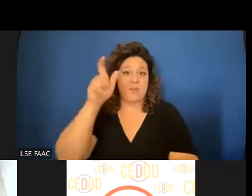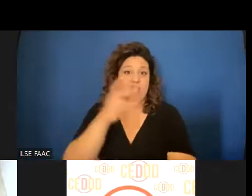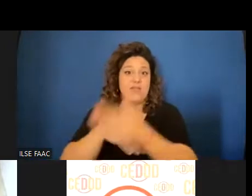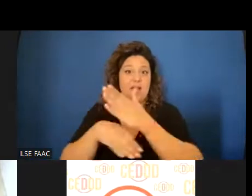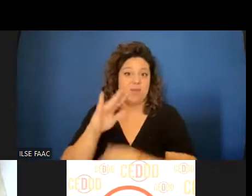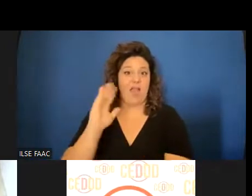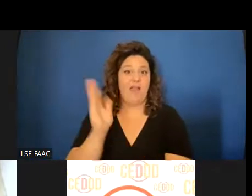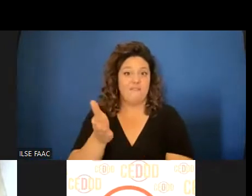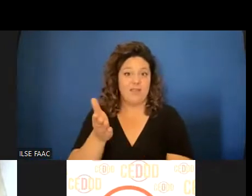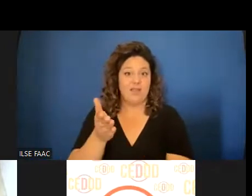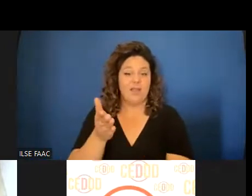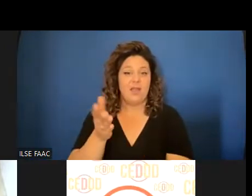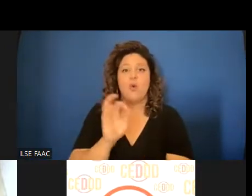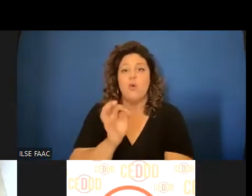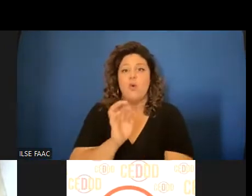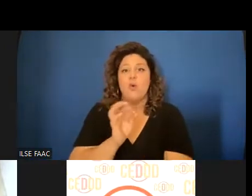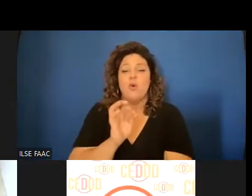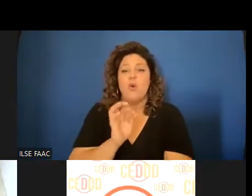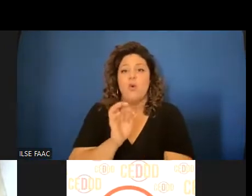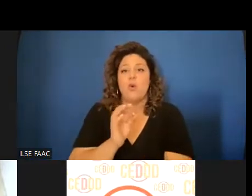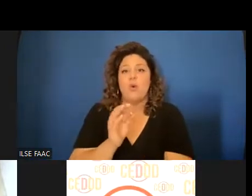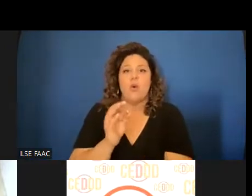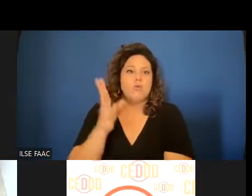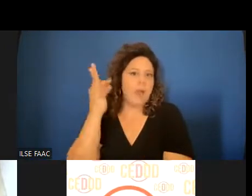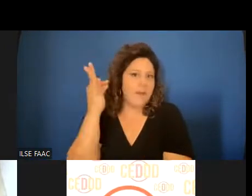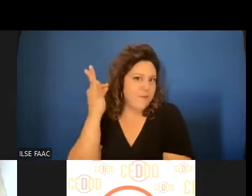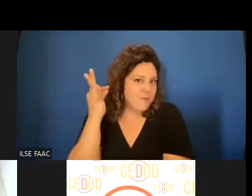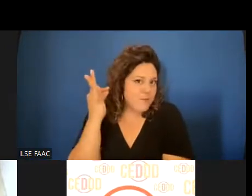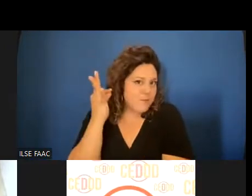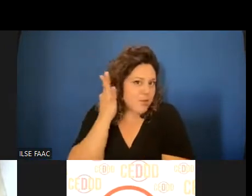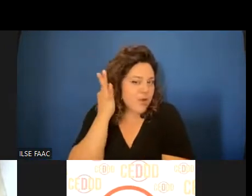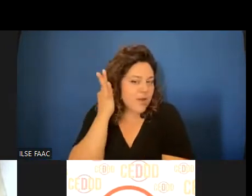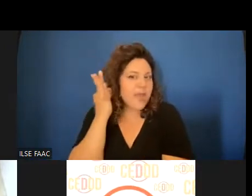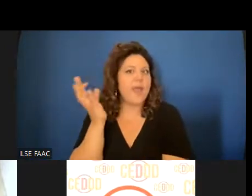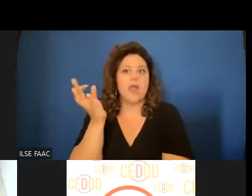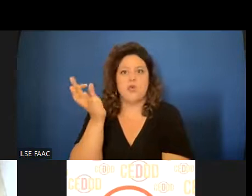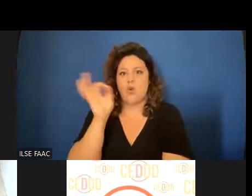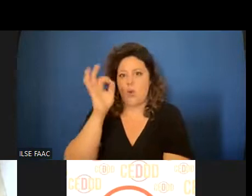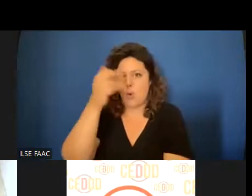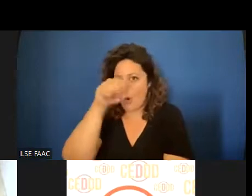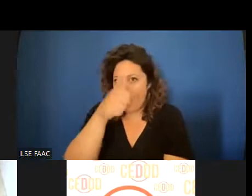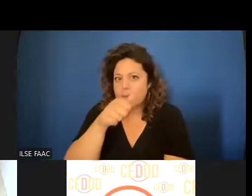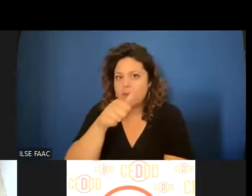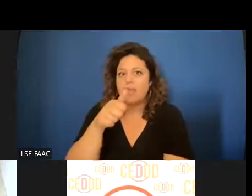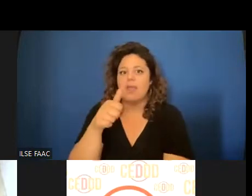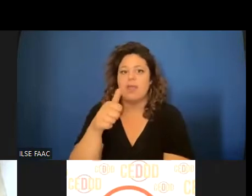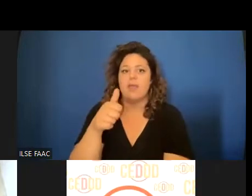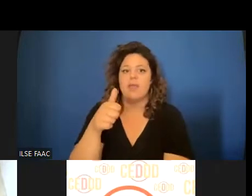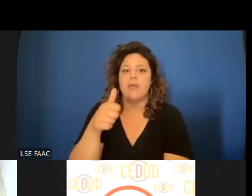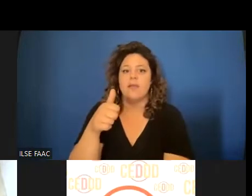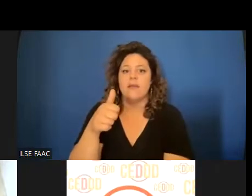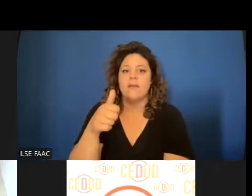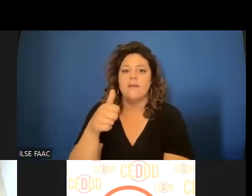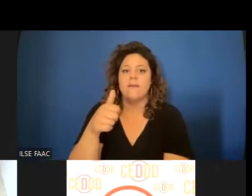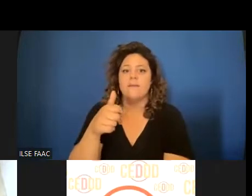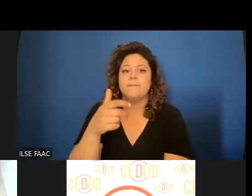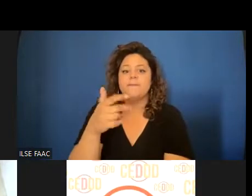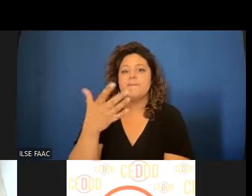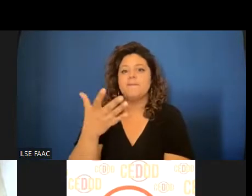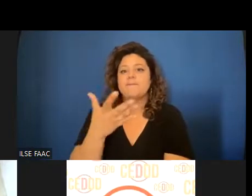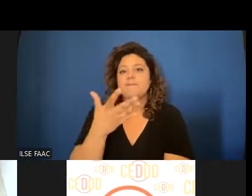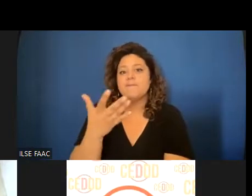no te importa, Marc, han escrito en el chat una pregunta con respecto a, y es